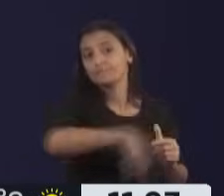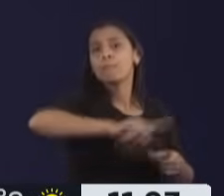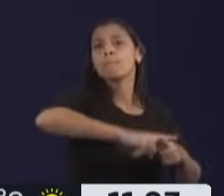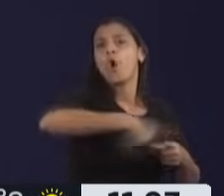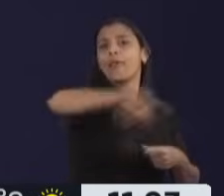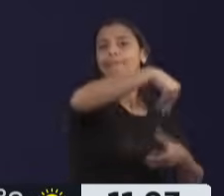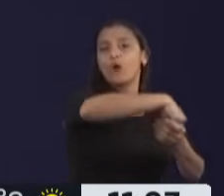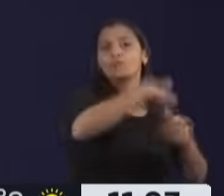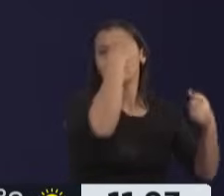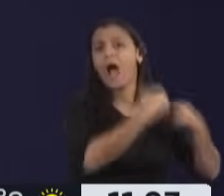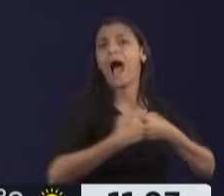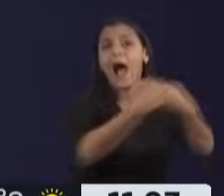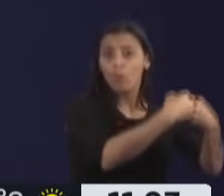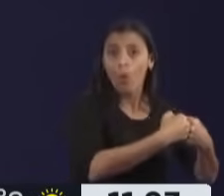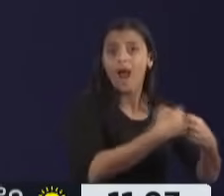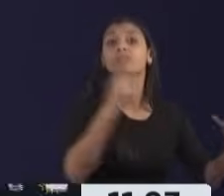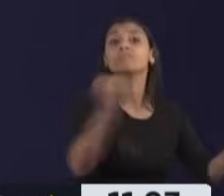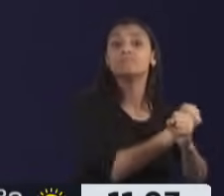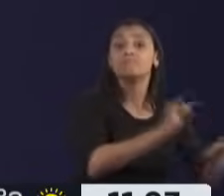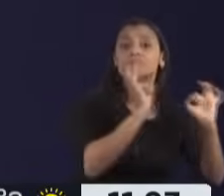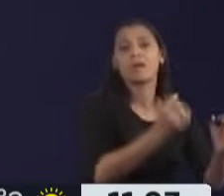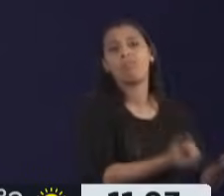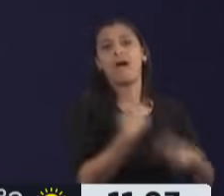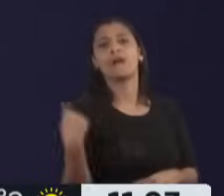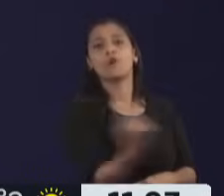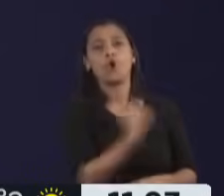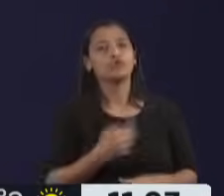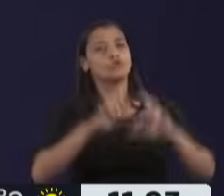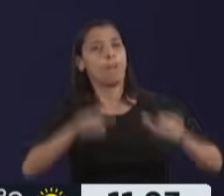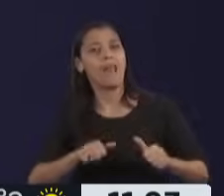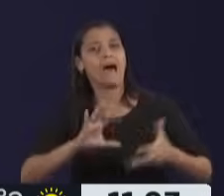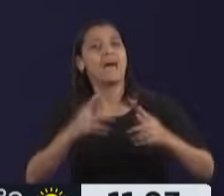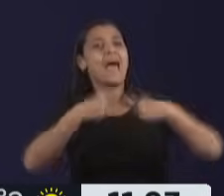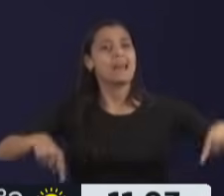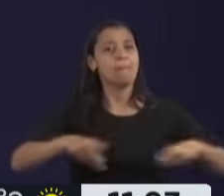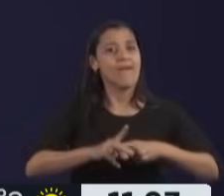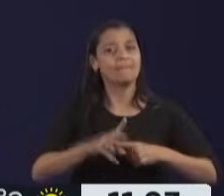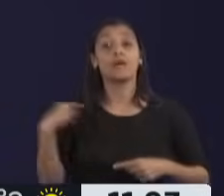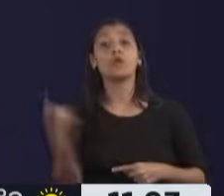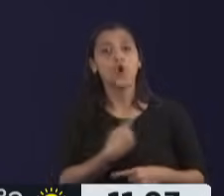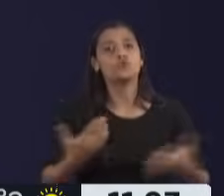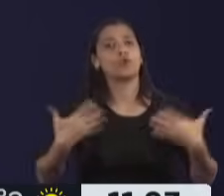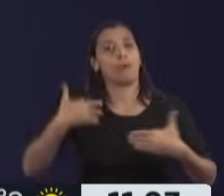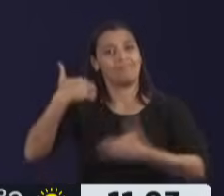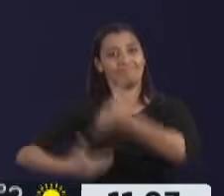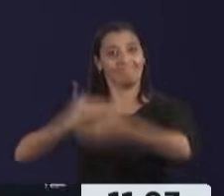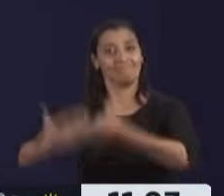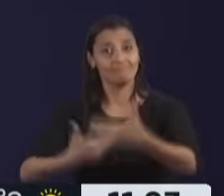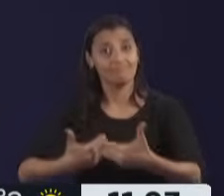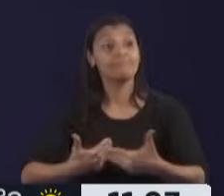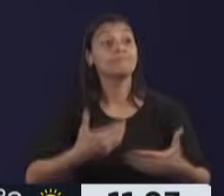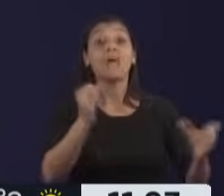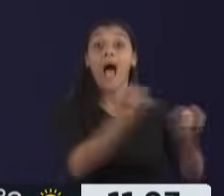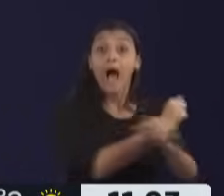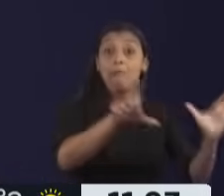acuerdo y nos den las herramientas para seguir adelante, que ya te digo, a nosotros nos significa mayor